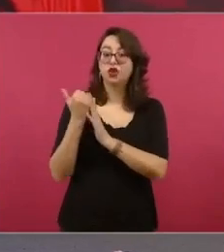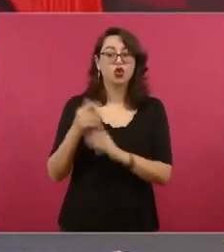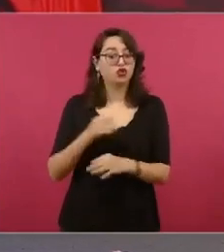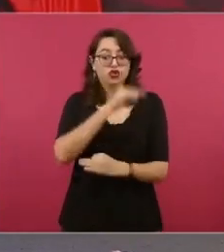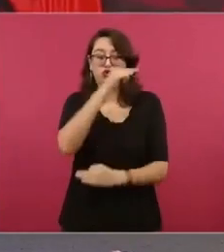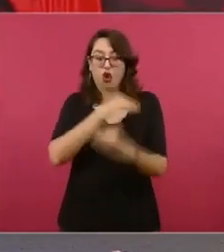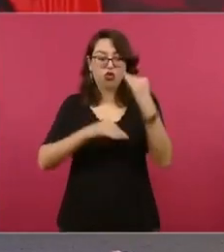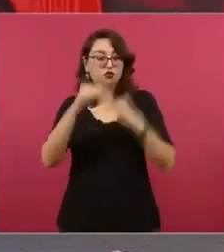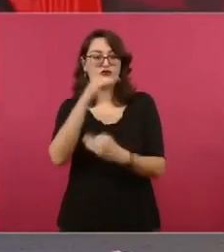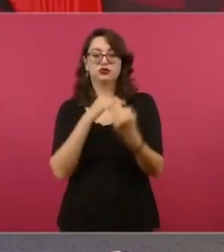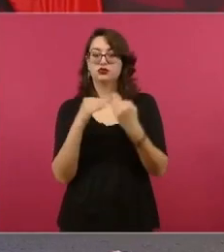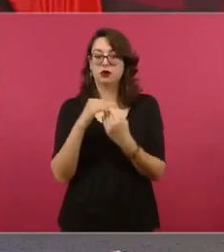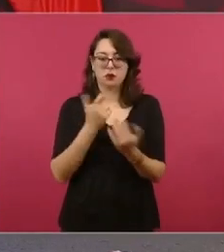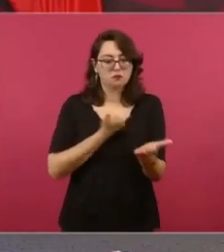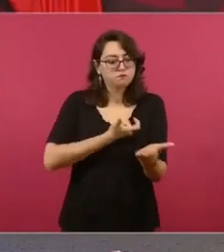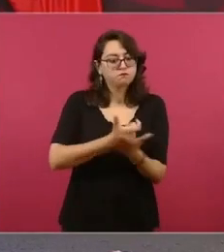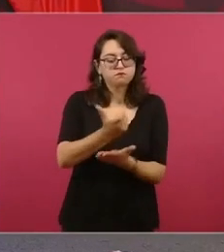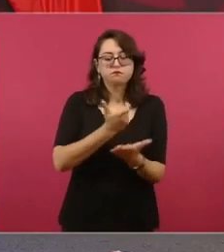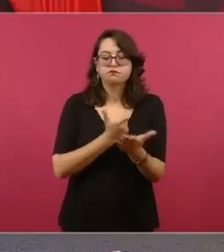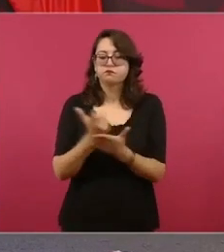todos,